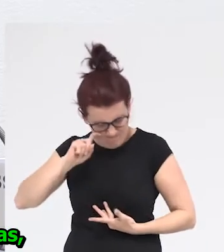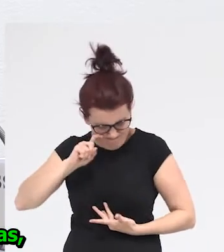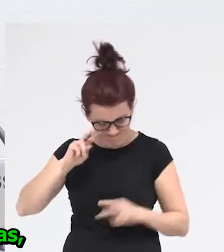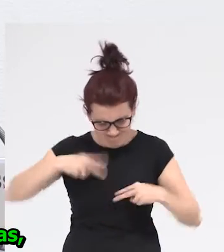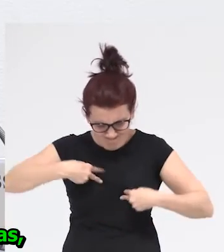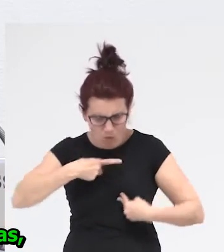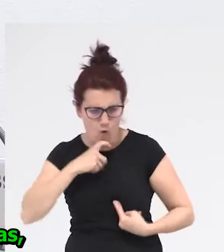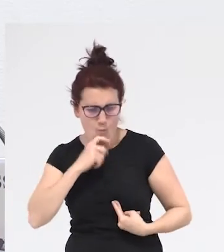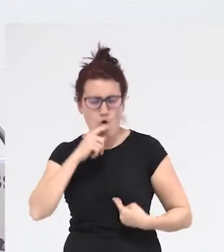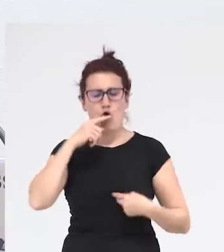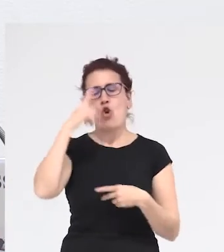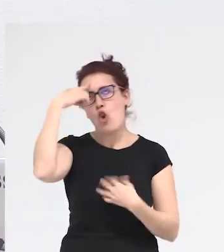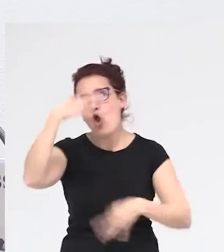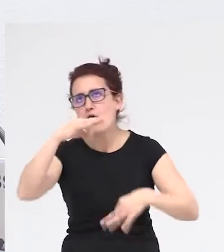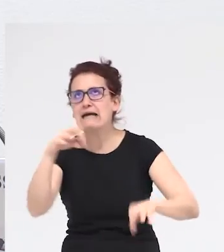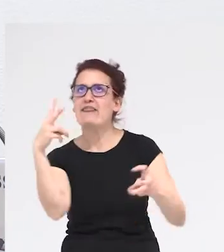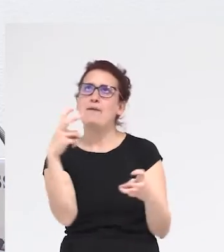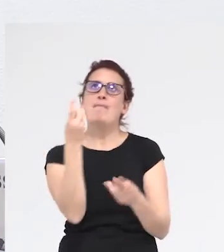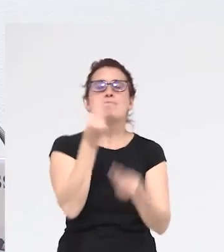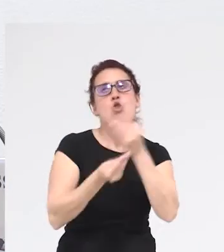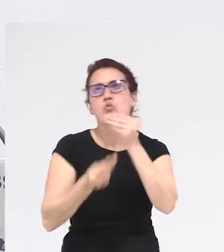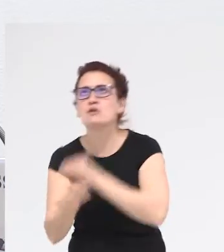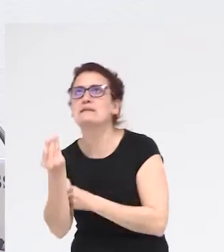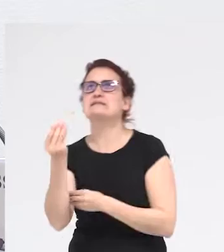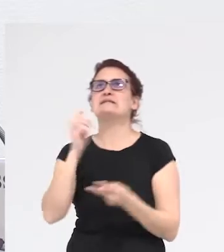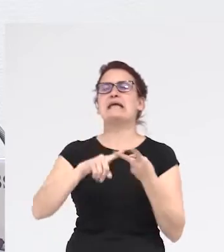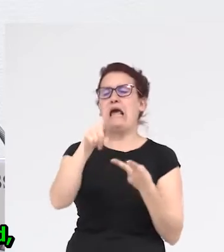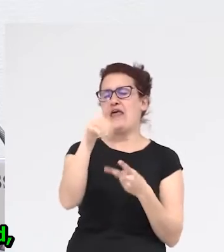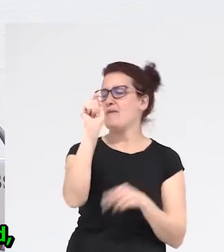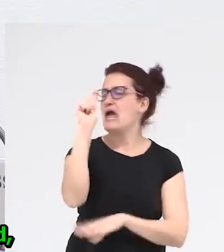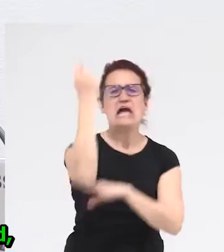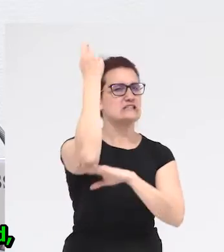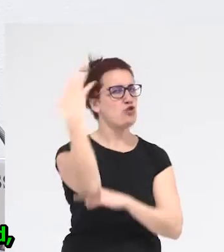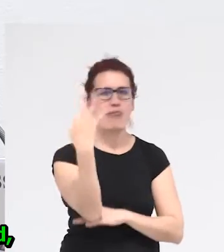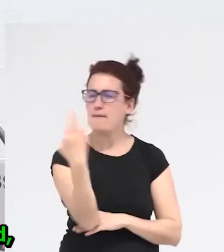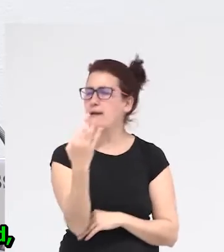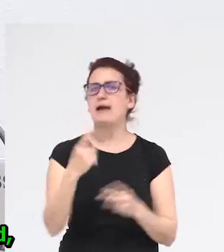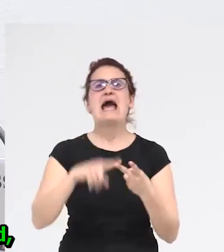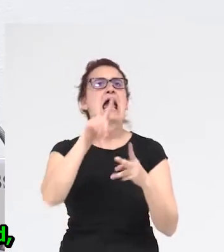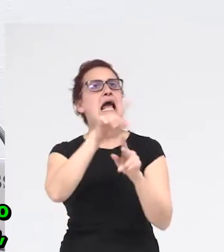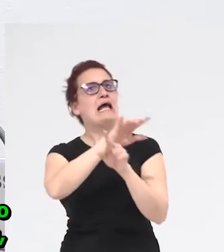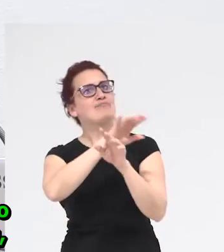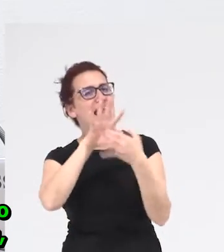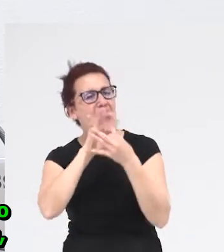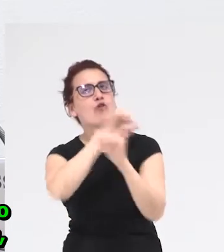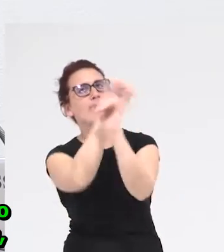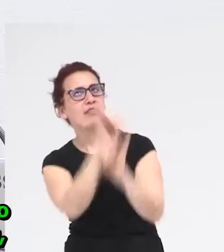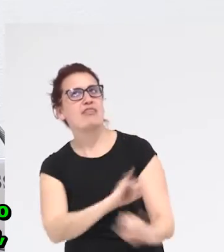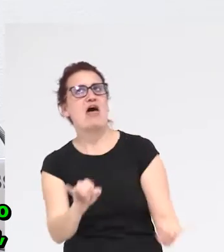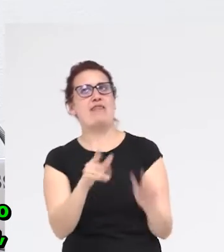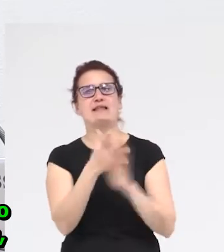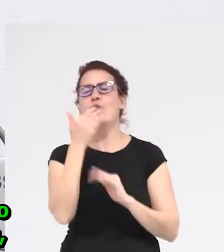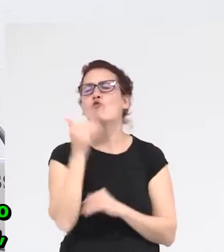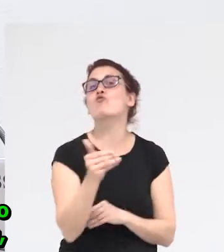son productivistas, que tienen que ver con un éxito a alcanzar, que tienen que ver con la felicidad esa que se encuentra